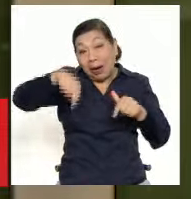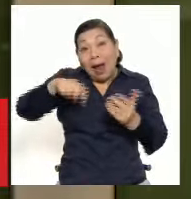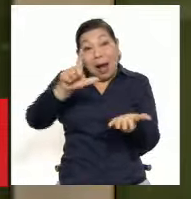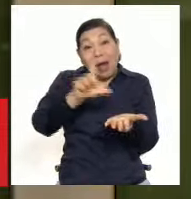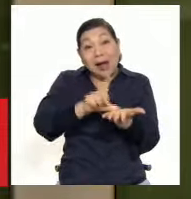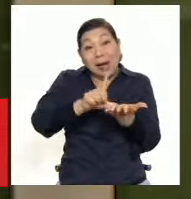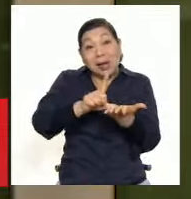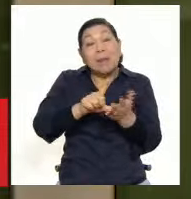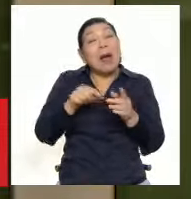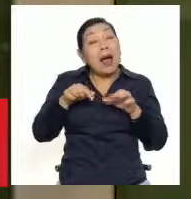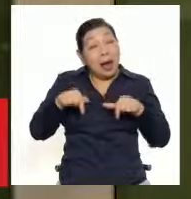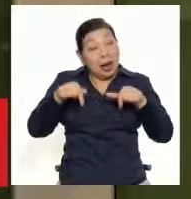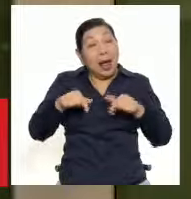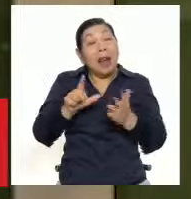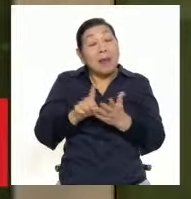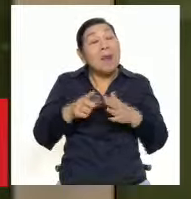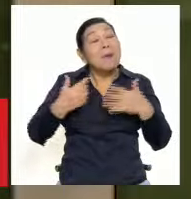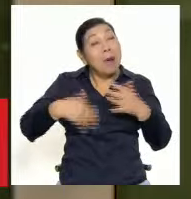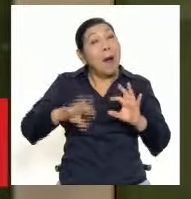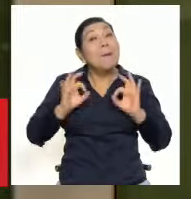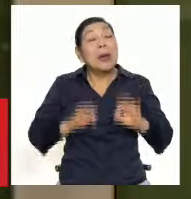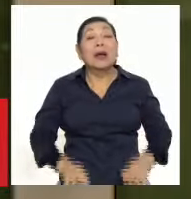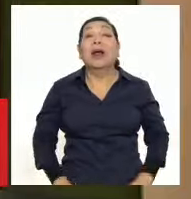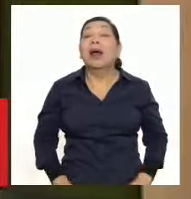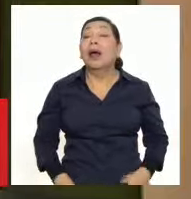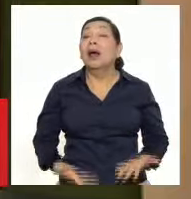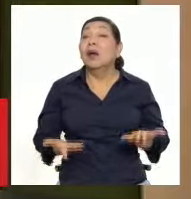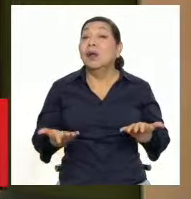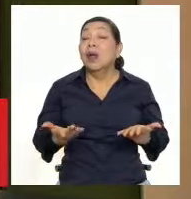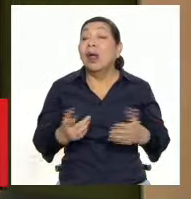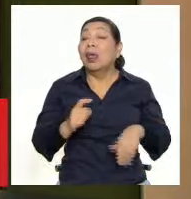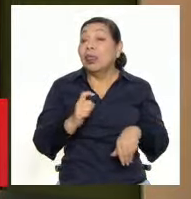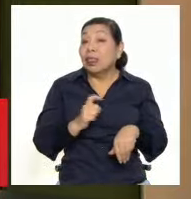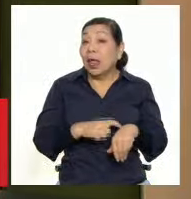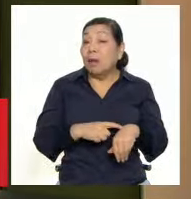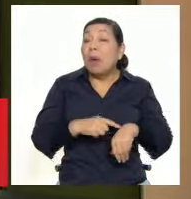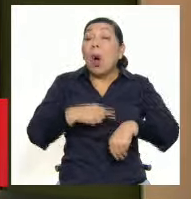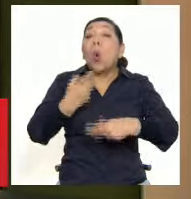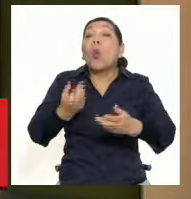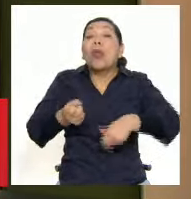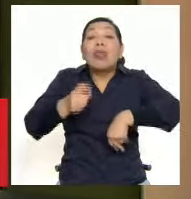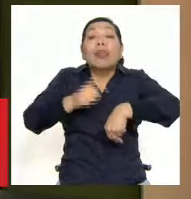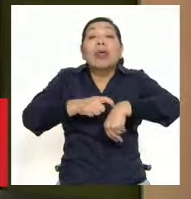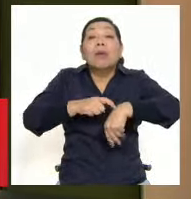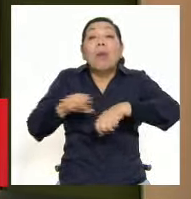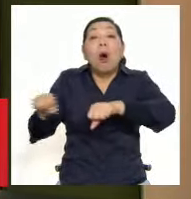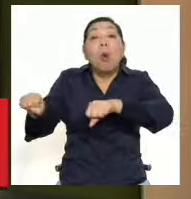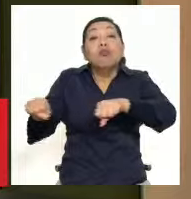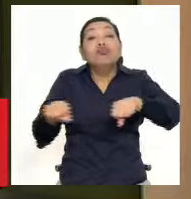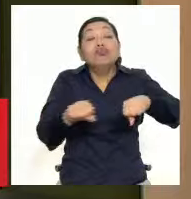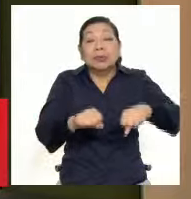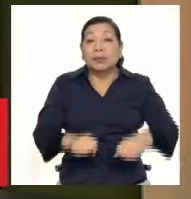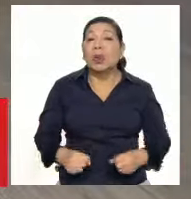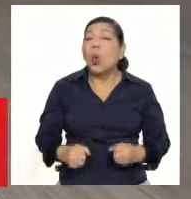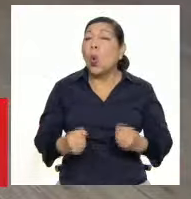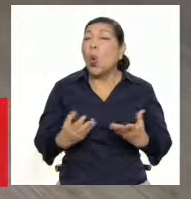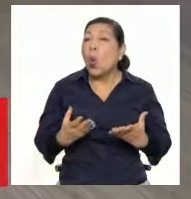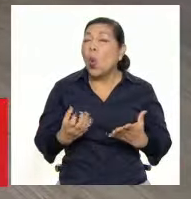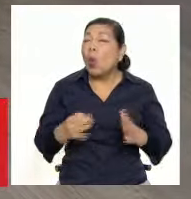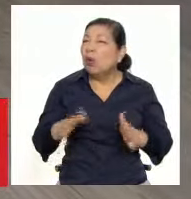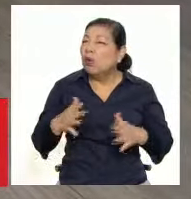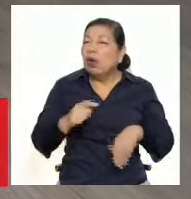bastante de riesgo en todo caso. Uh-huh. Depende también del tiempo de duración del movimiento. En este caso, ¿cuánto ha